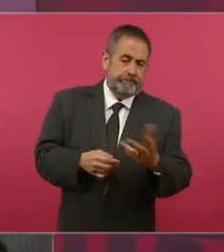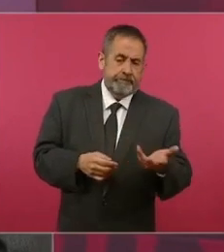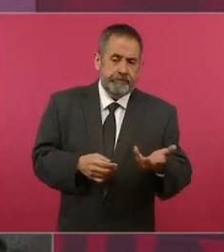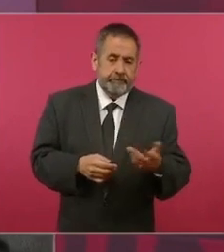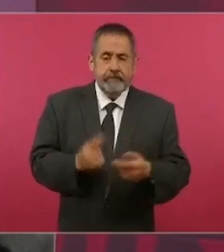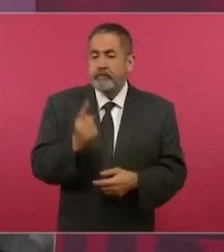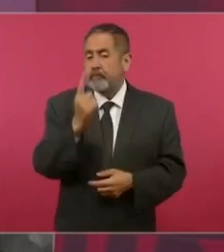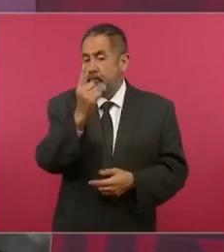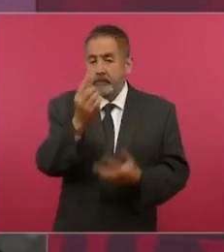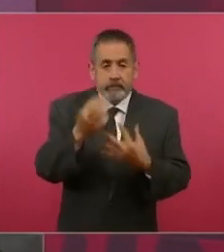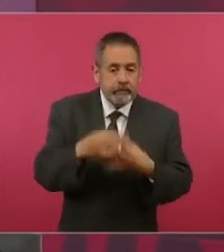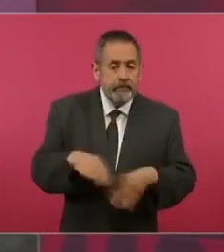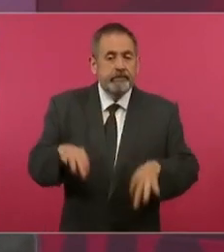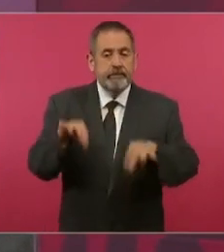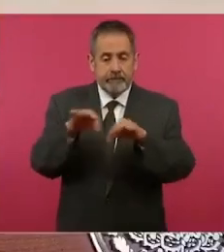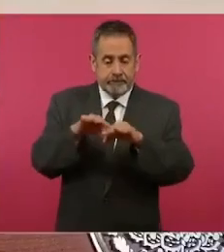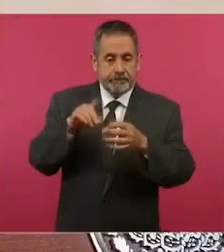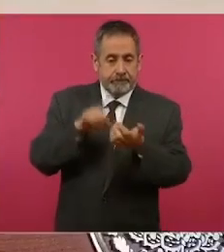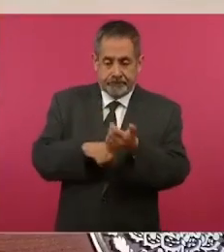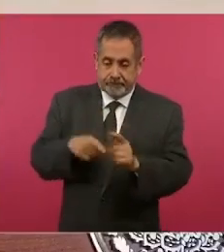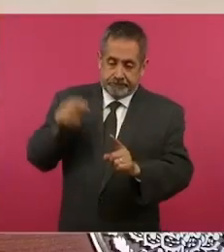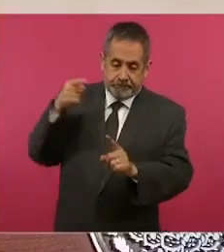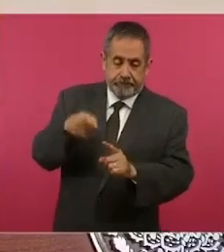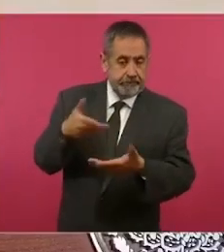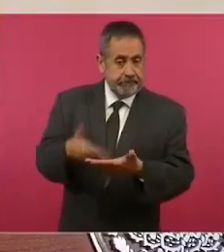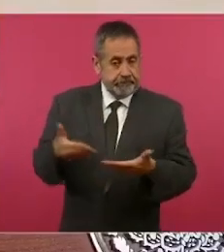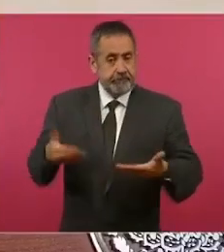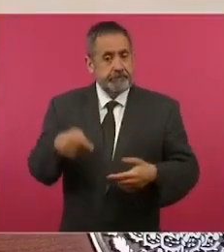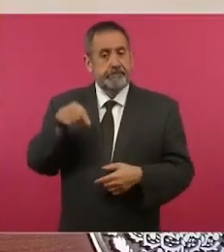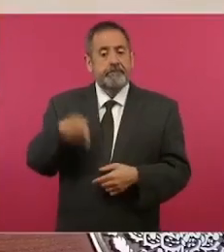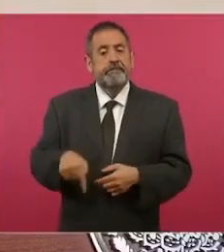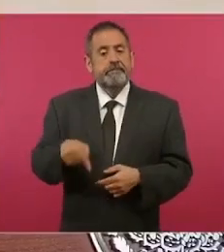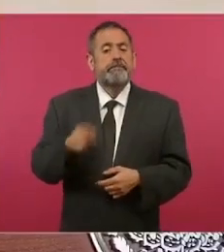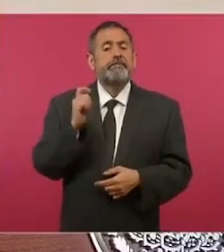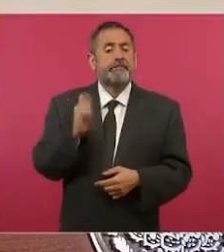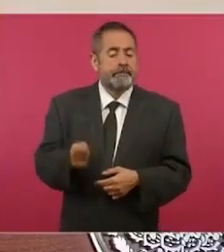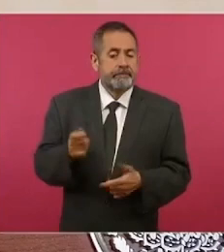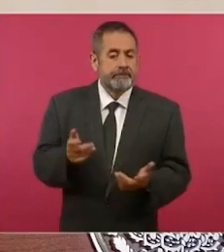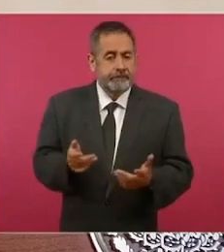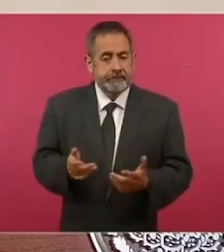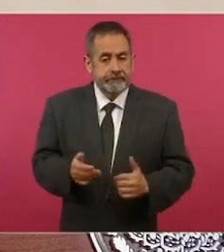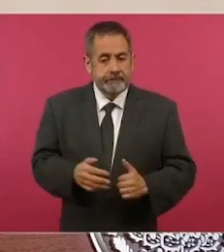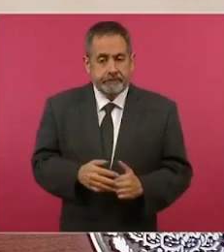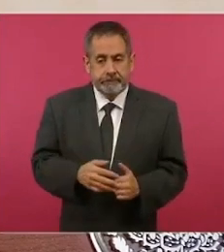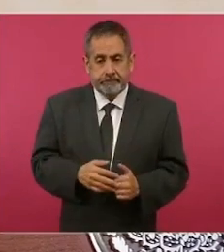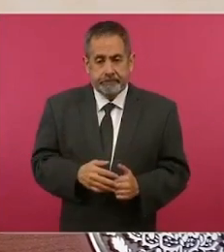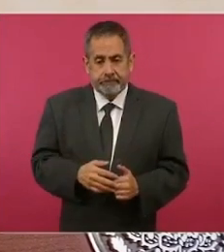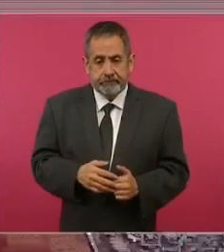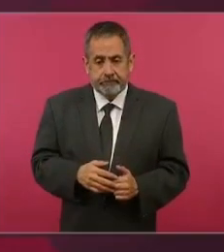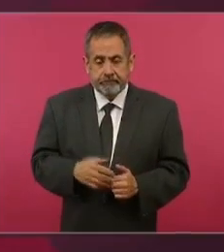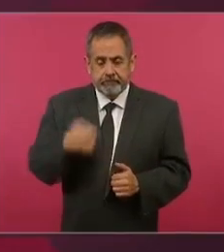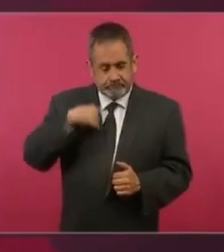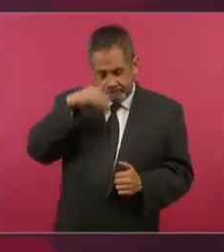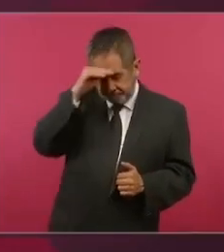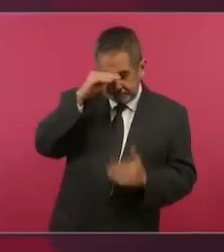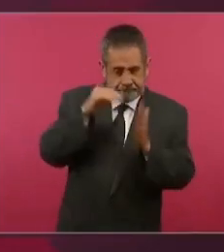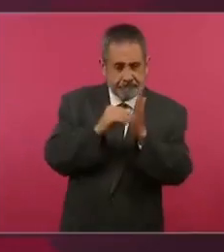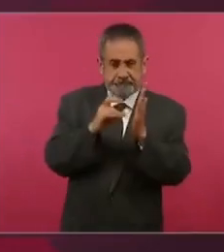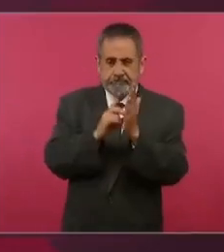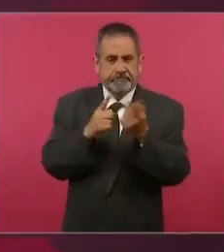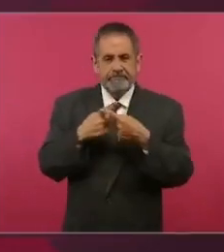Lo importante ahora es de que cambiamos la fórmula